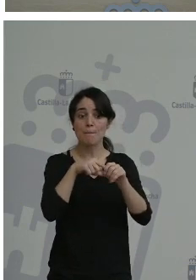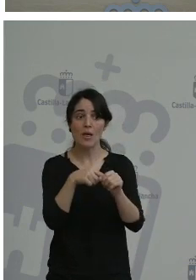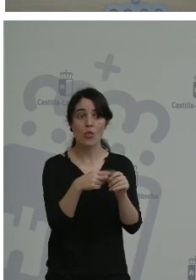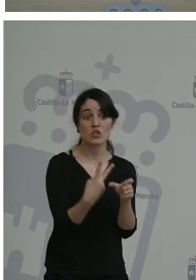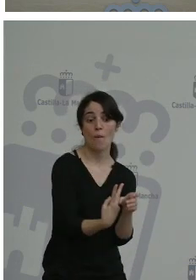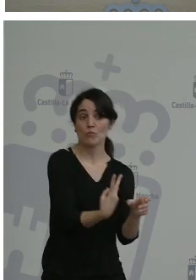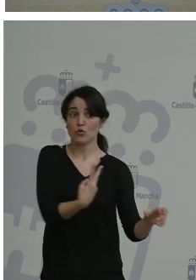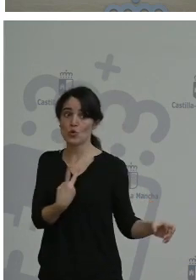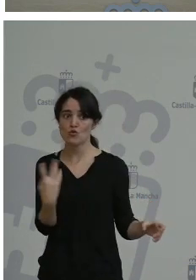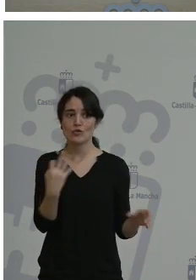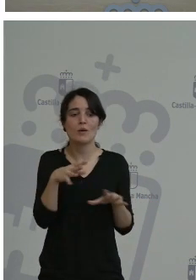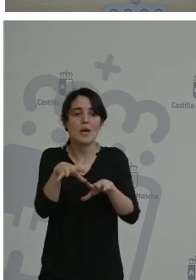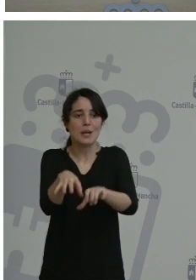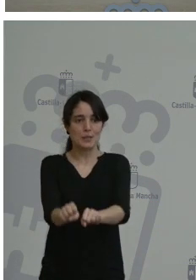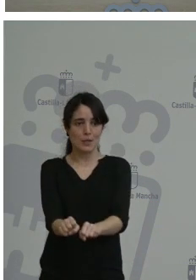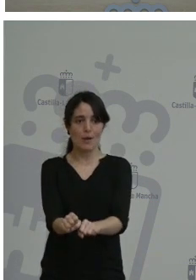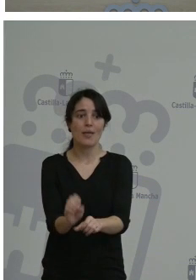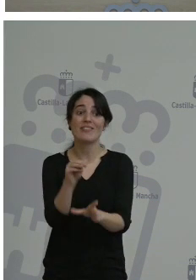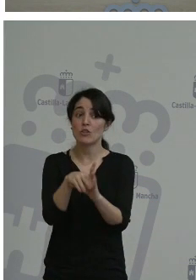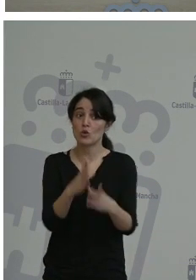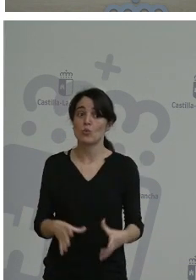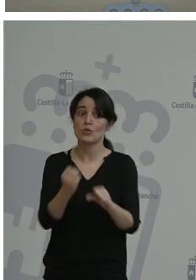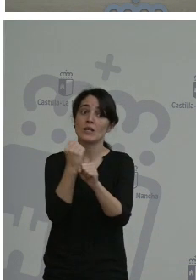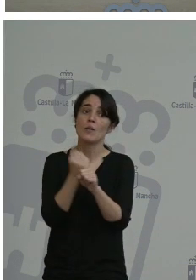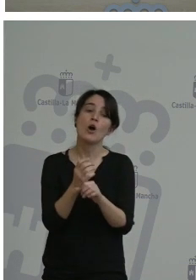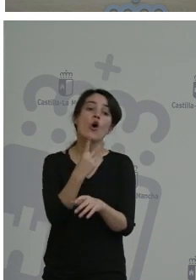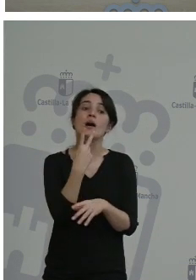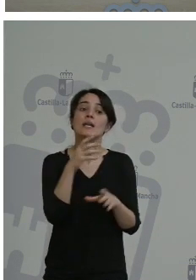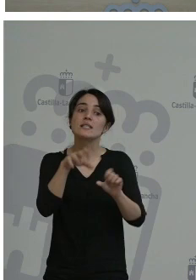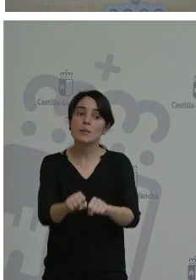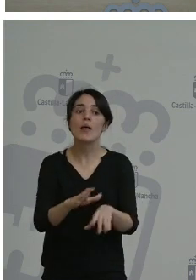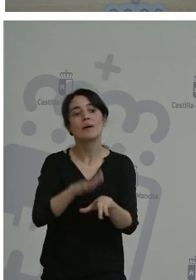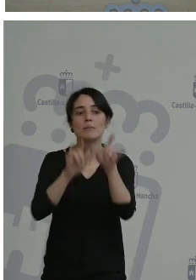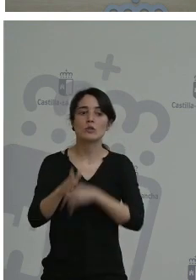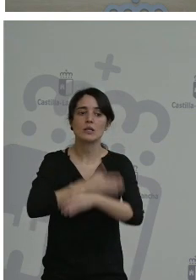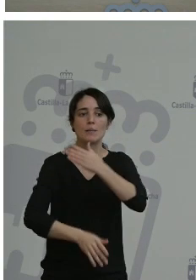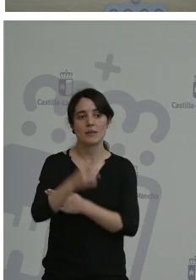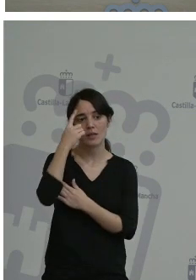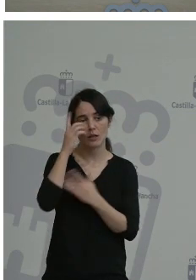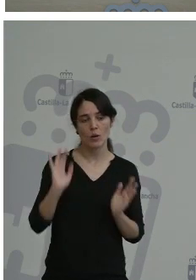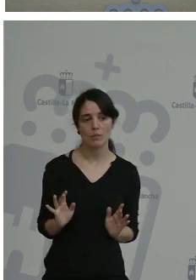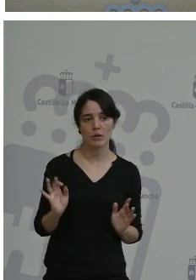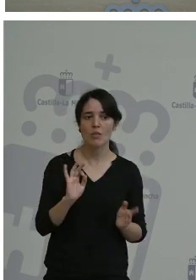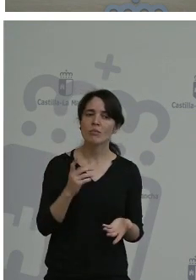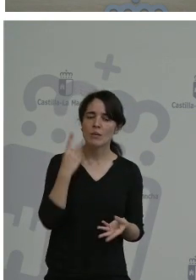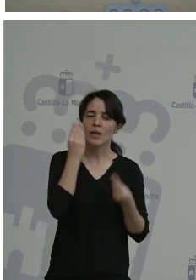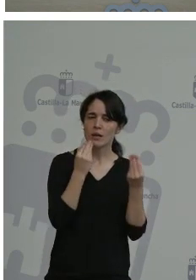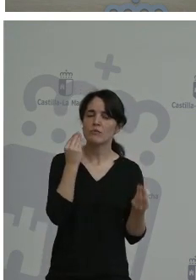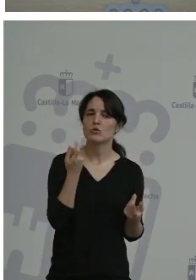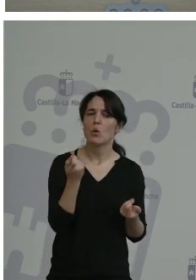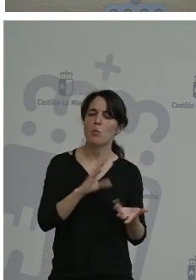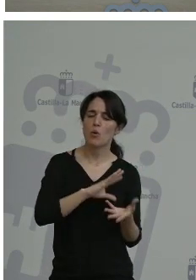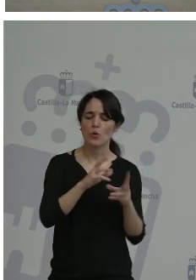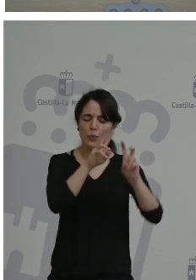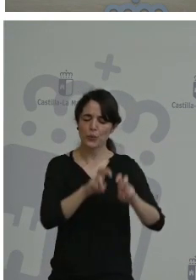estar reservadas en esas bolsas de trabajo para personas con discapacidad intelectual. Pero démosle una vuelta al funcionamiento de esas bolsas de trabajo para